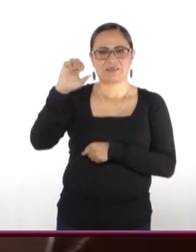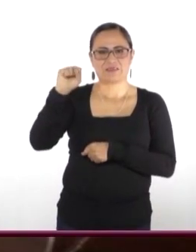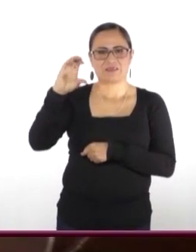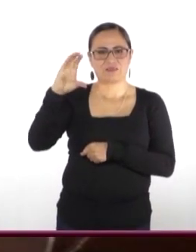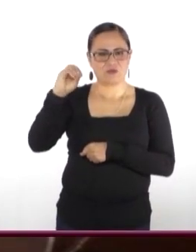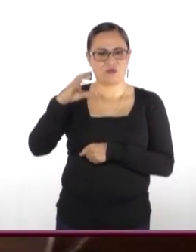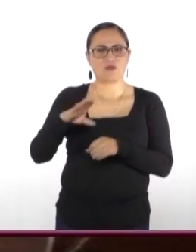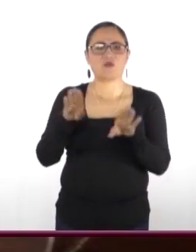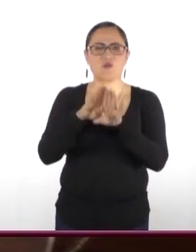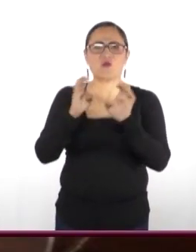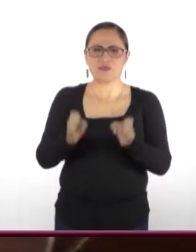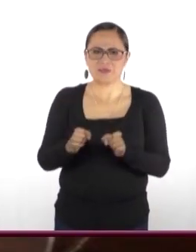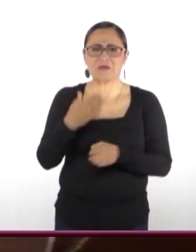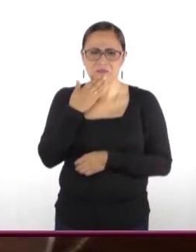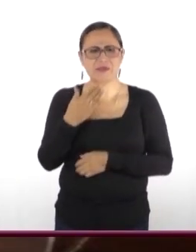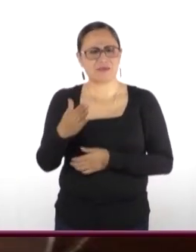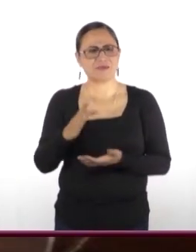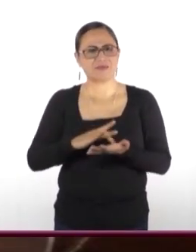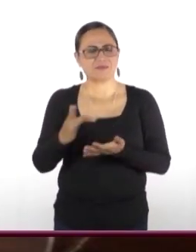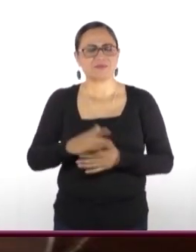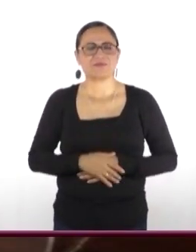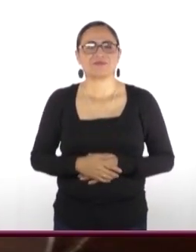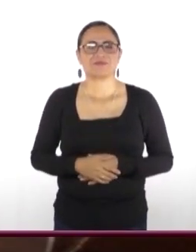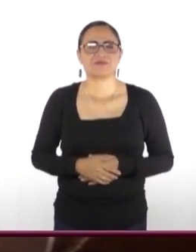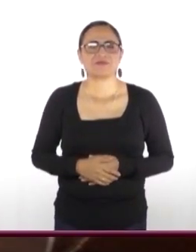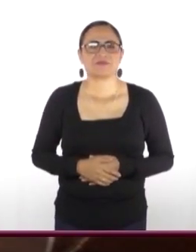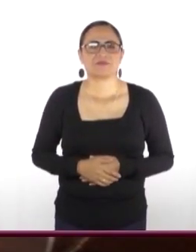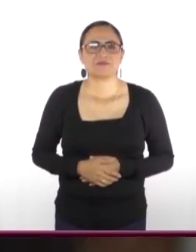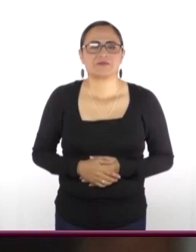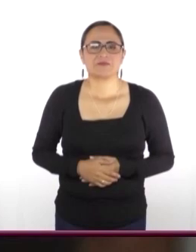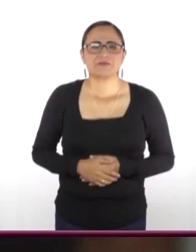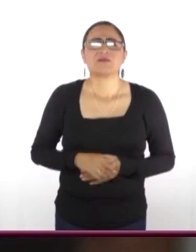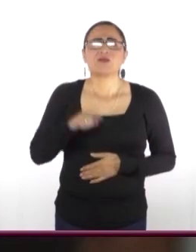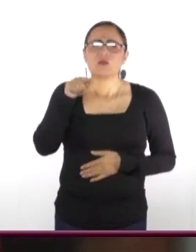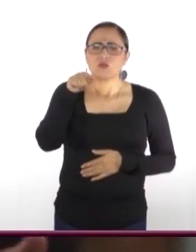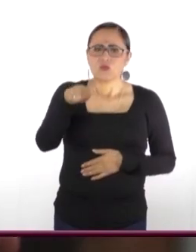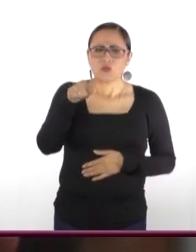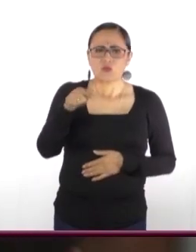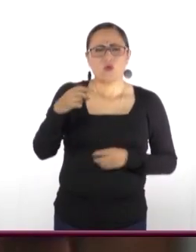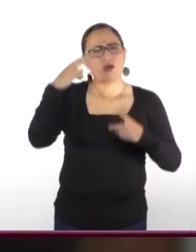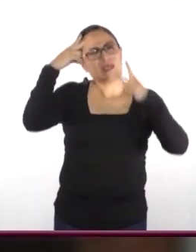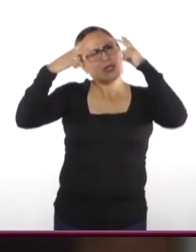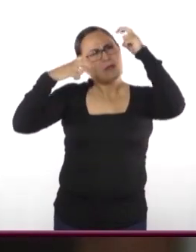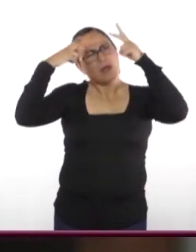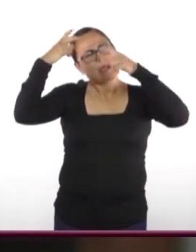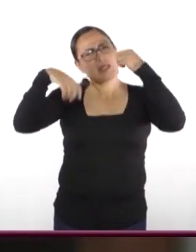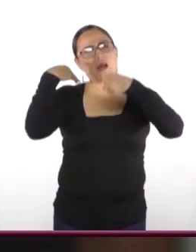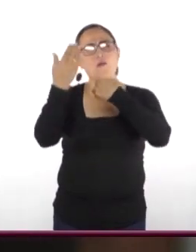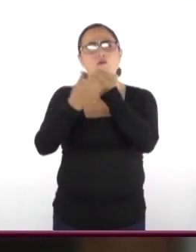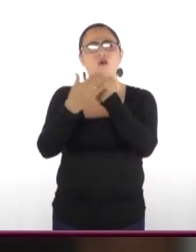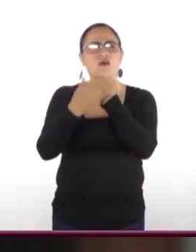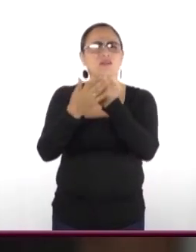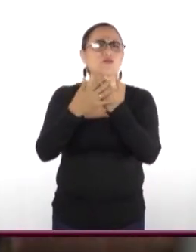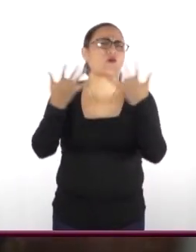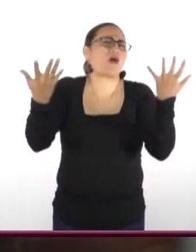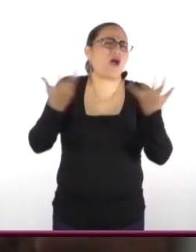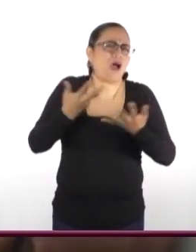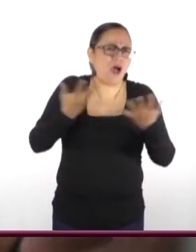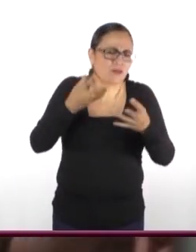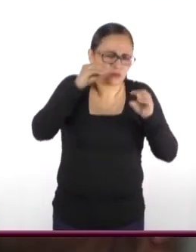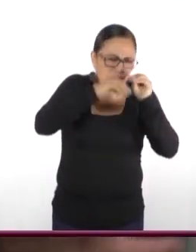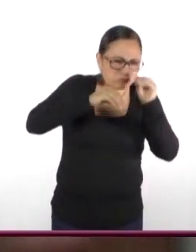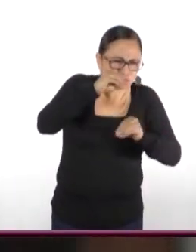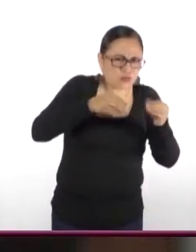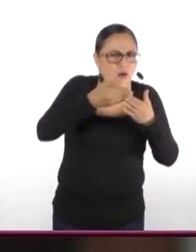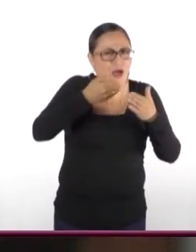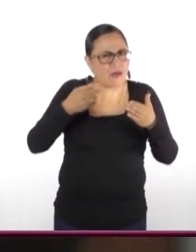¿Cómo está? ¿Qué tal? Muy bien, muchas gracias, mucho gusto. Perfecto. Cuando usted se empieza a imaginar su próxima